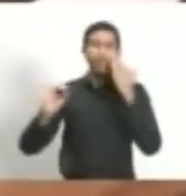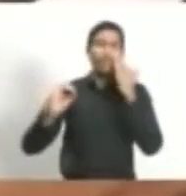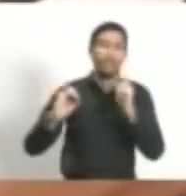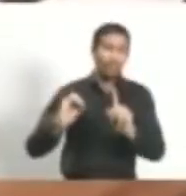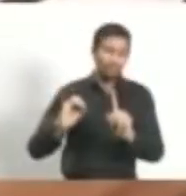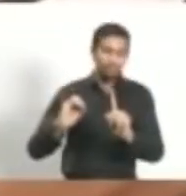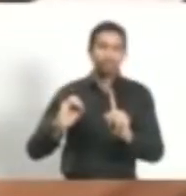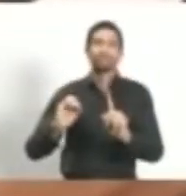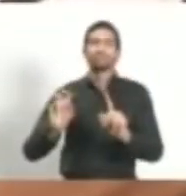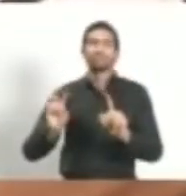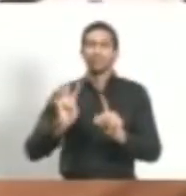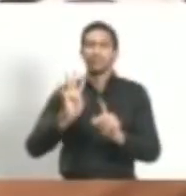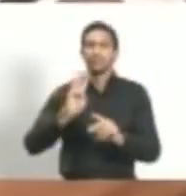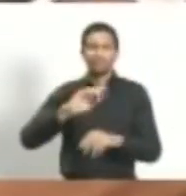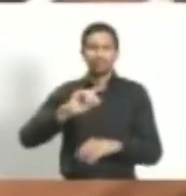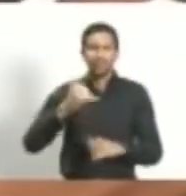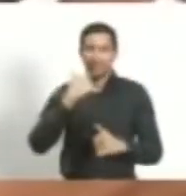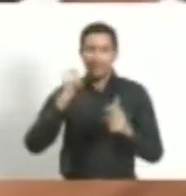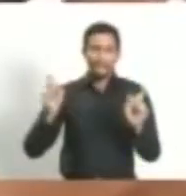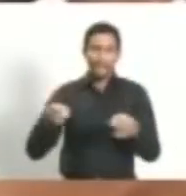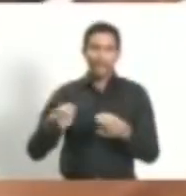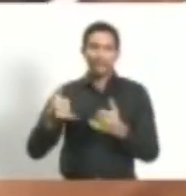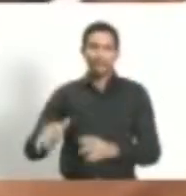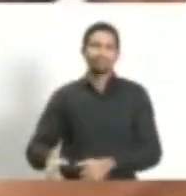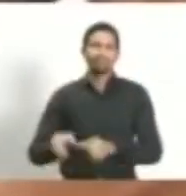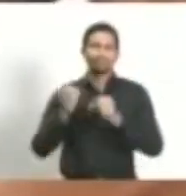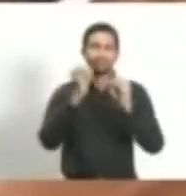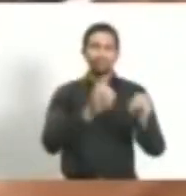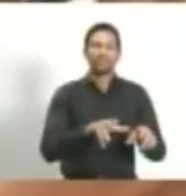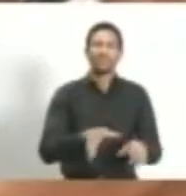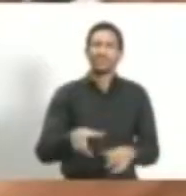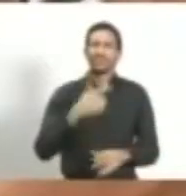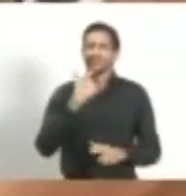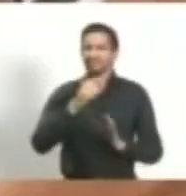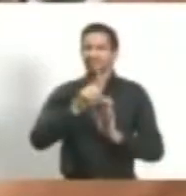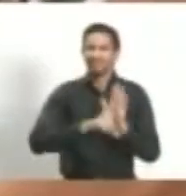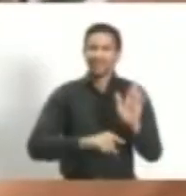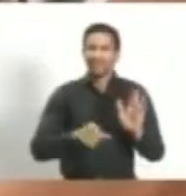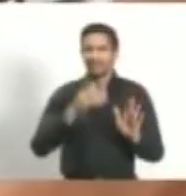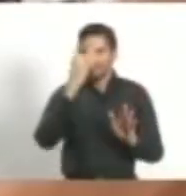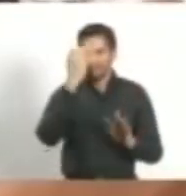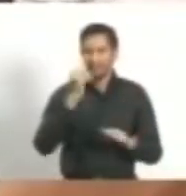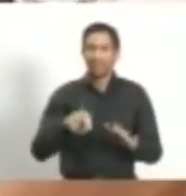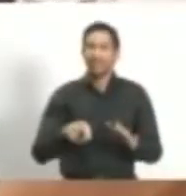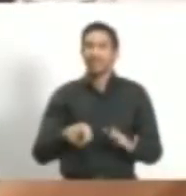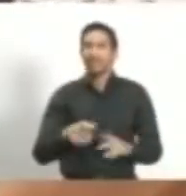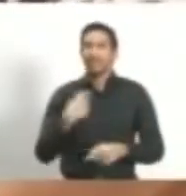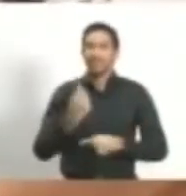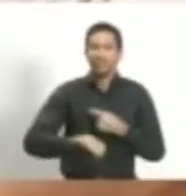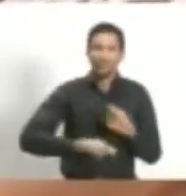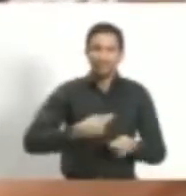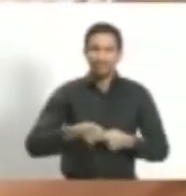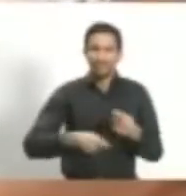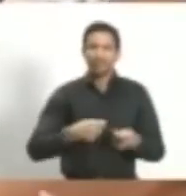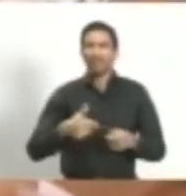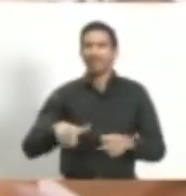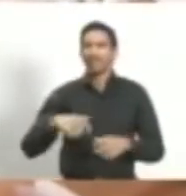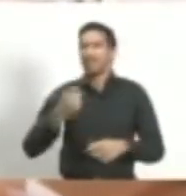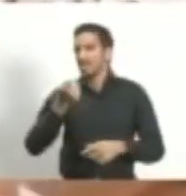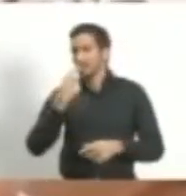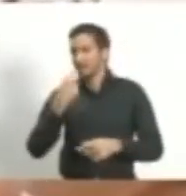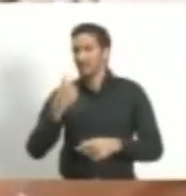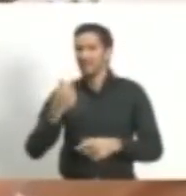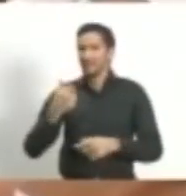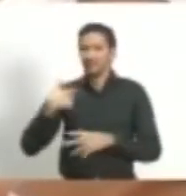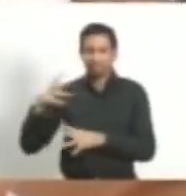momento fueron capturados ahí puestos a disposición por el delito de explotación comercial, enajenación ilegal de